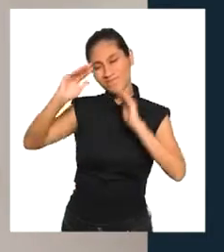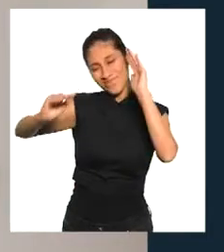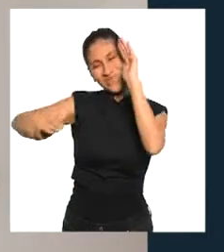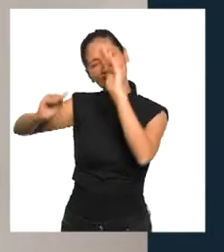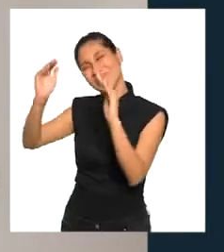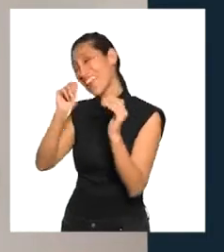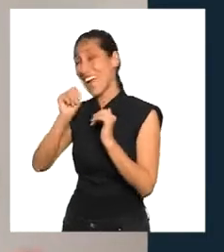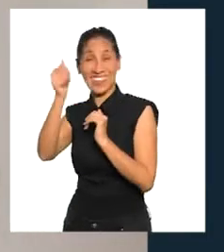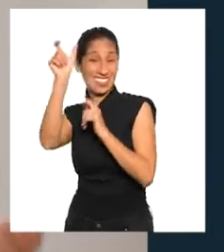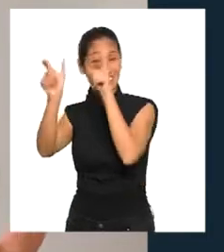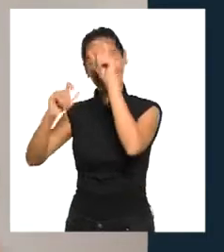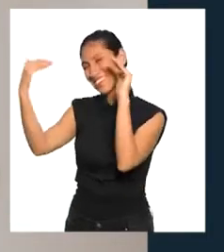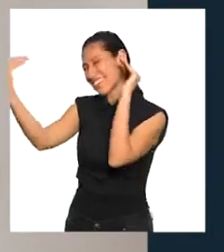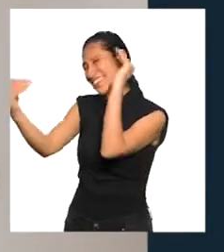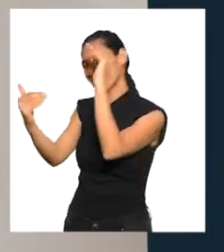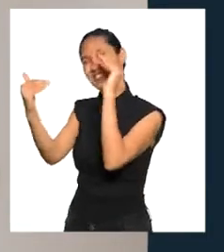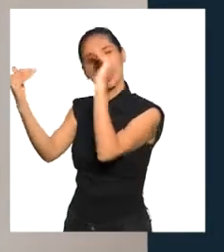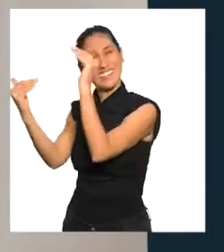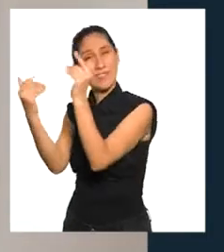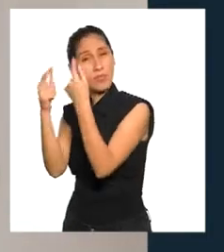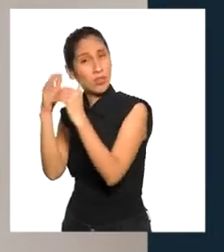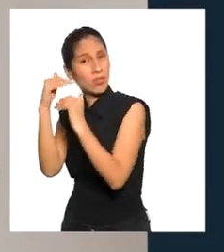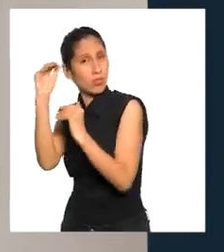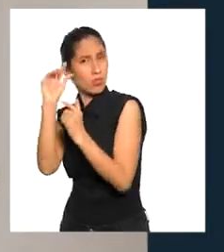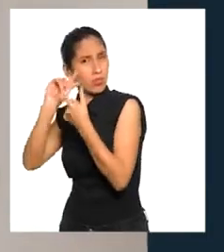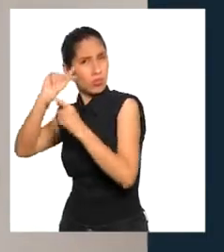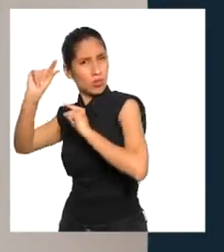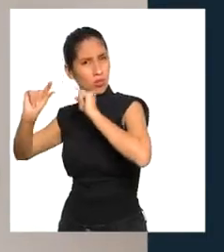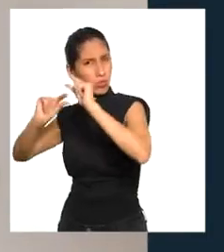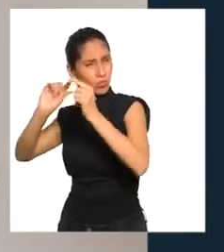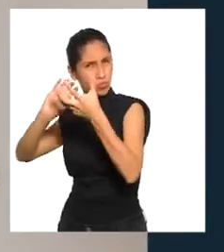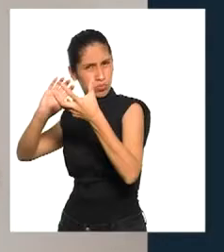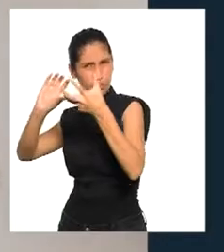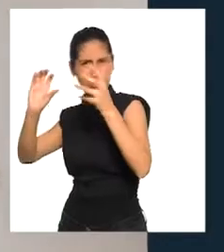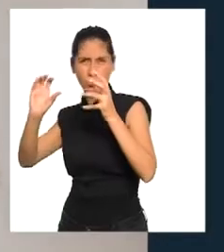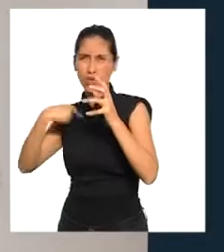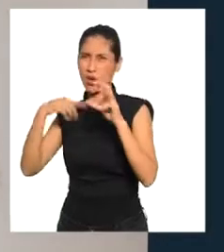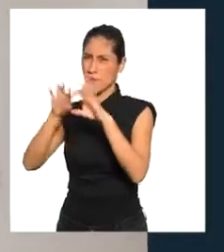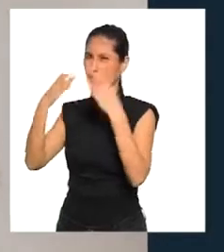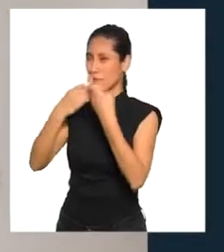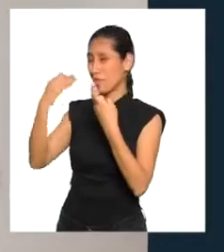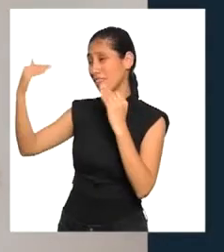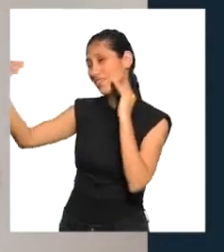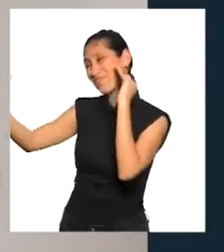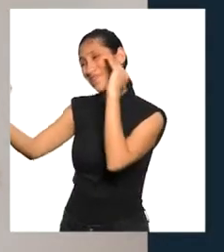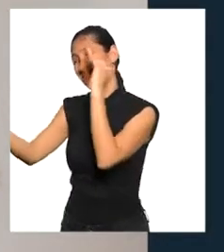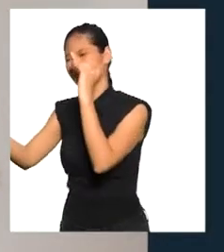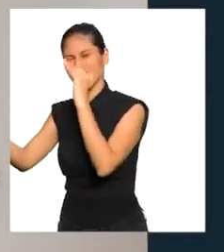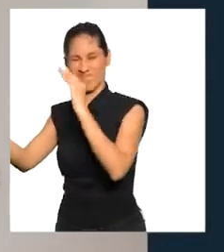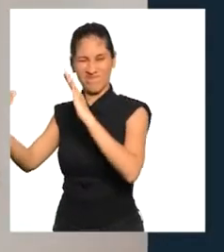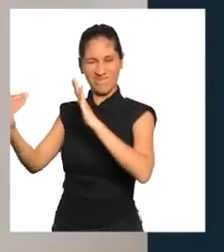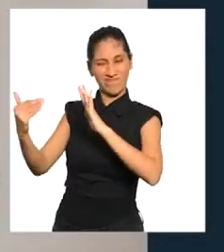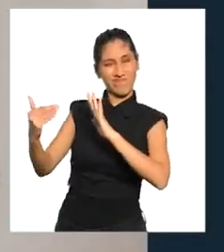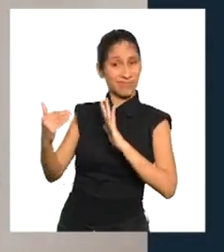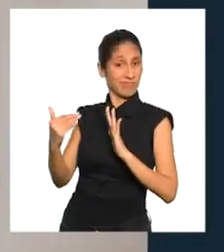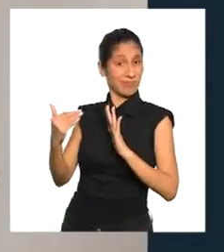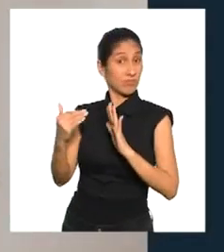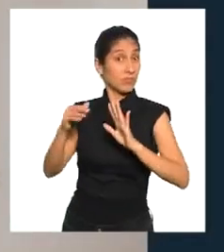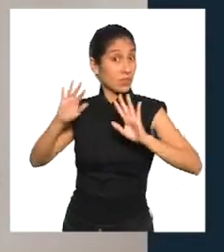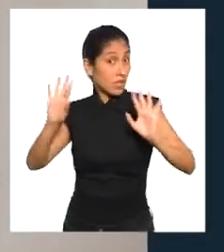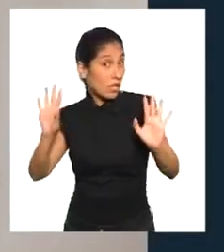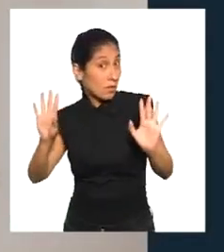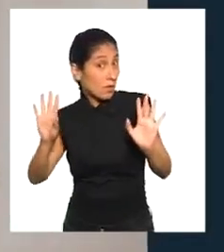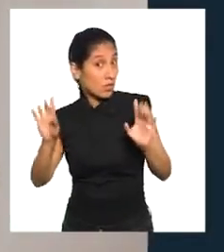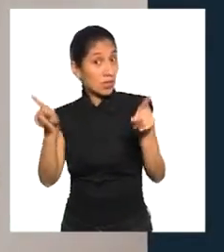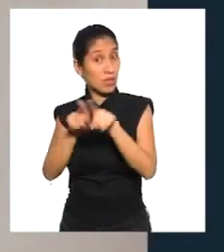cariñoso, cariñosa con mi familia, y de pronto algo está cambiando y ya no siento esa sensación de continuar con esto. De pronto antes